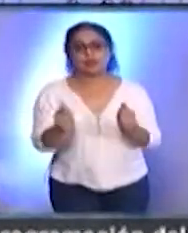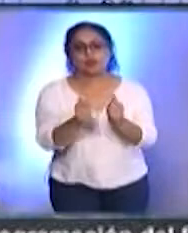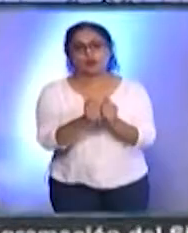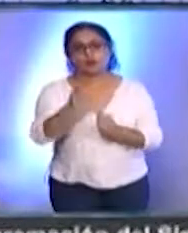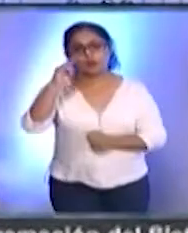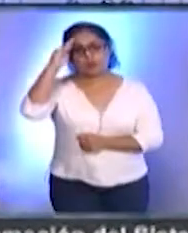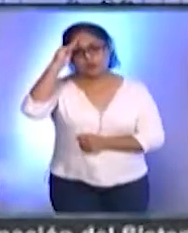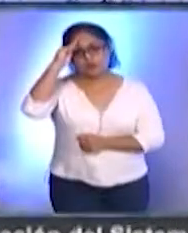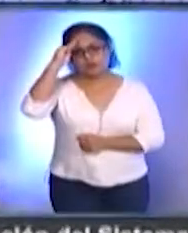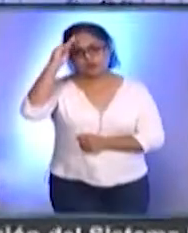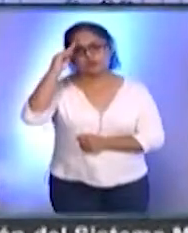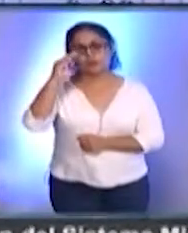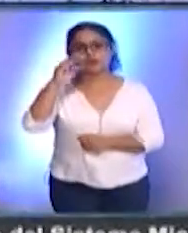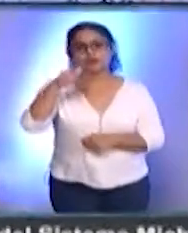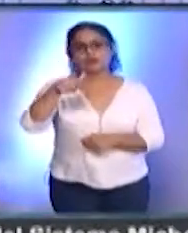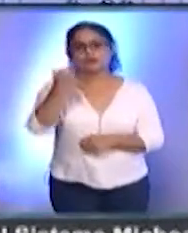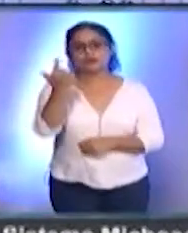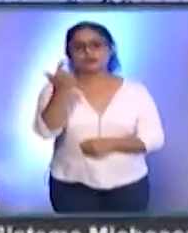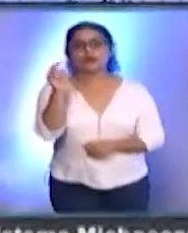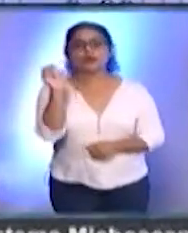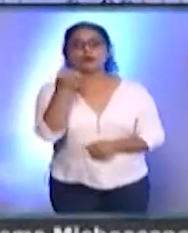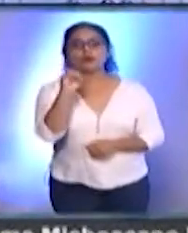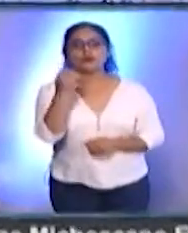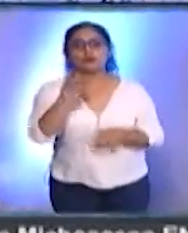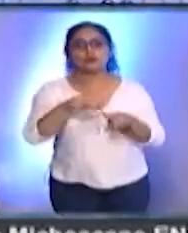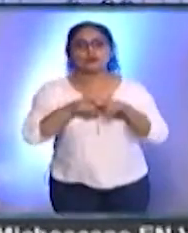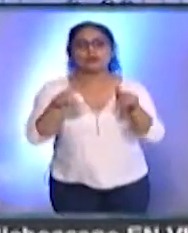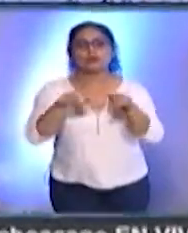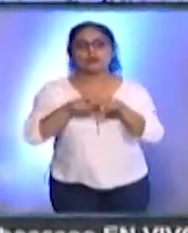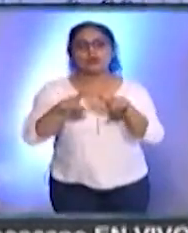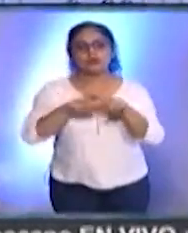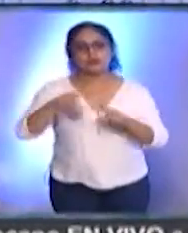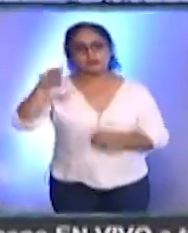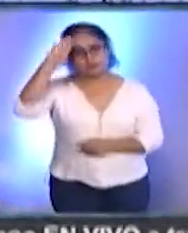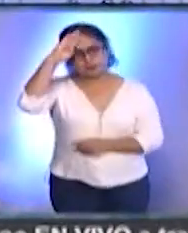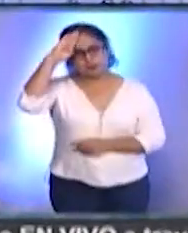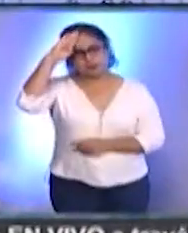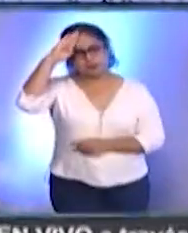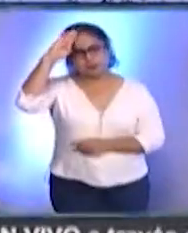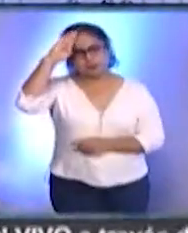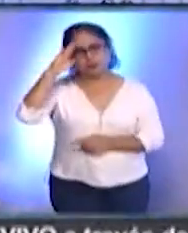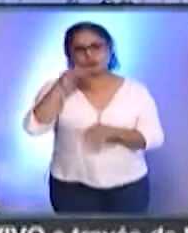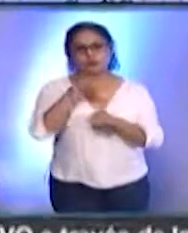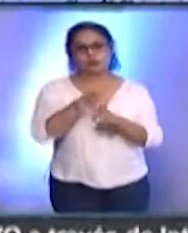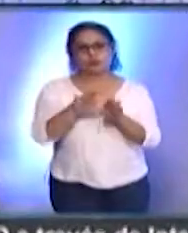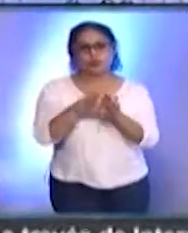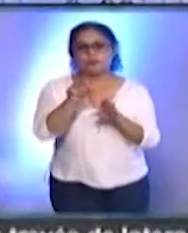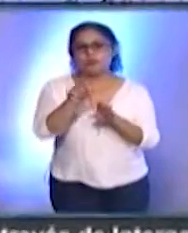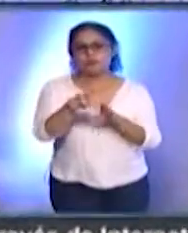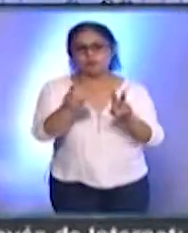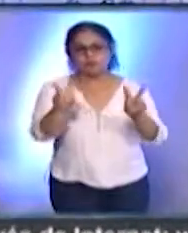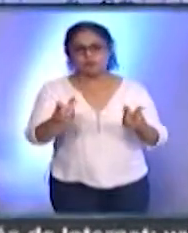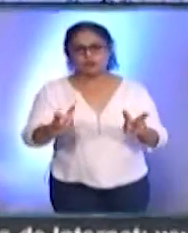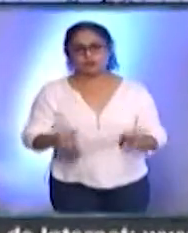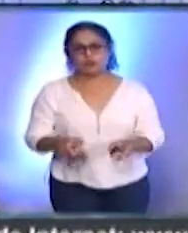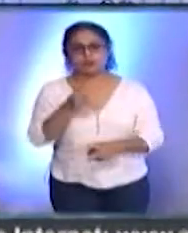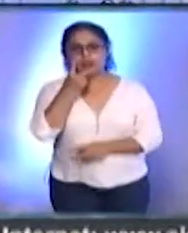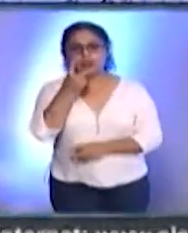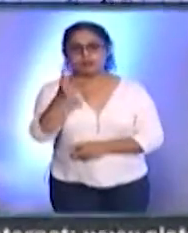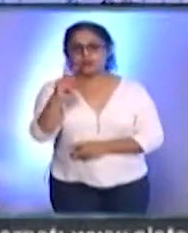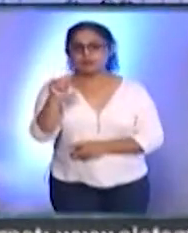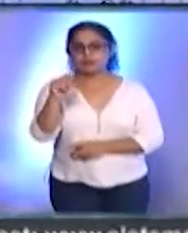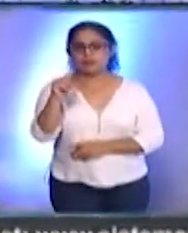conmemorarse el 12 de octubre, existen diferentes reflexiones sobre este tema. Así lo señala Patricia